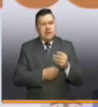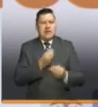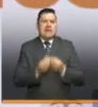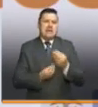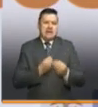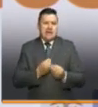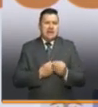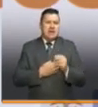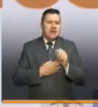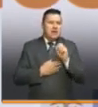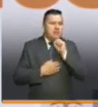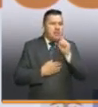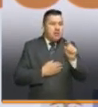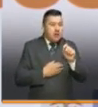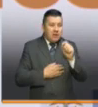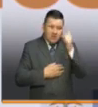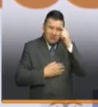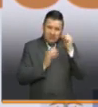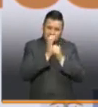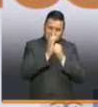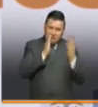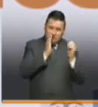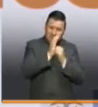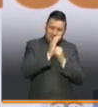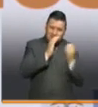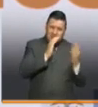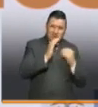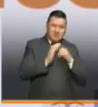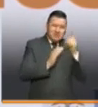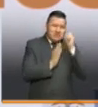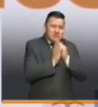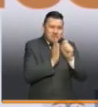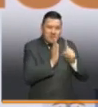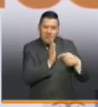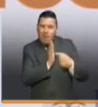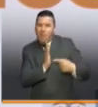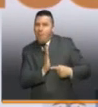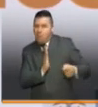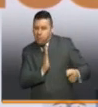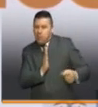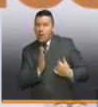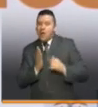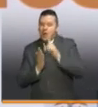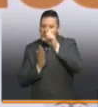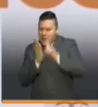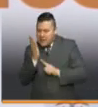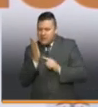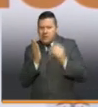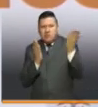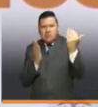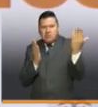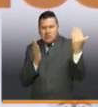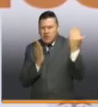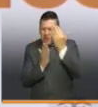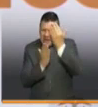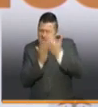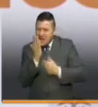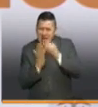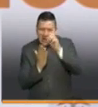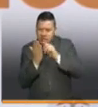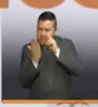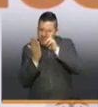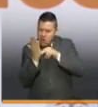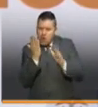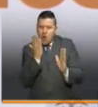la encuesta sisbén nosotros también estamos empezando a considerar algunos listados censales para revisar para